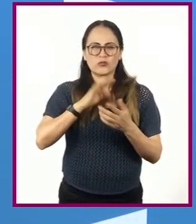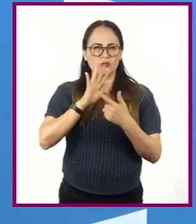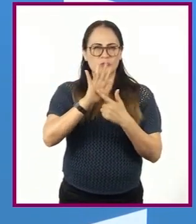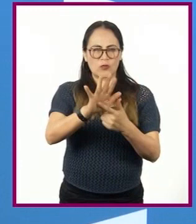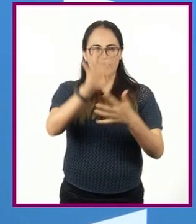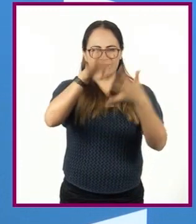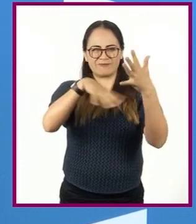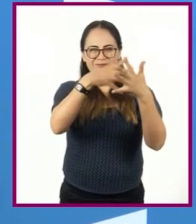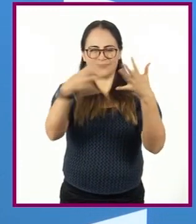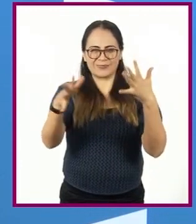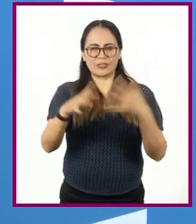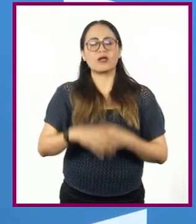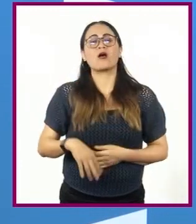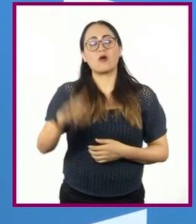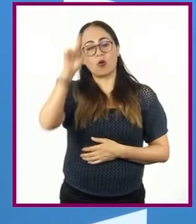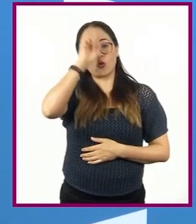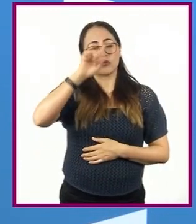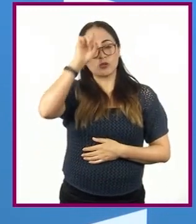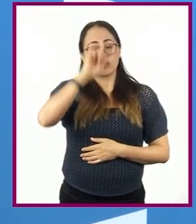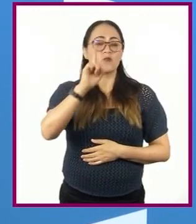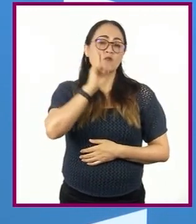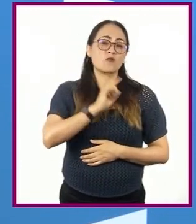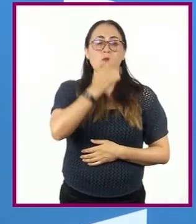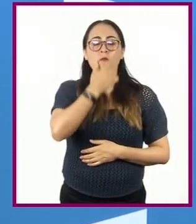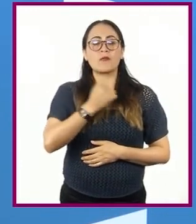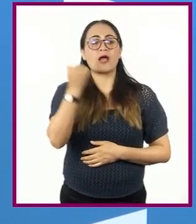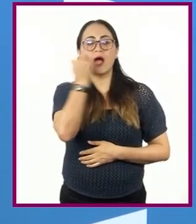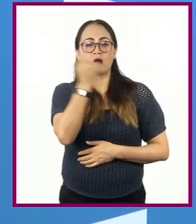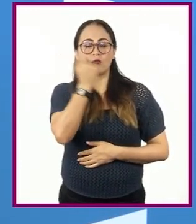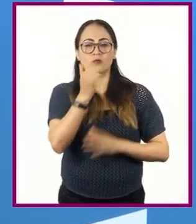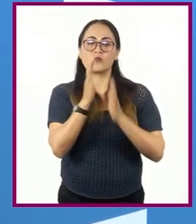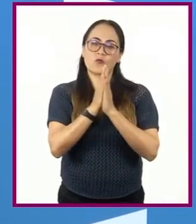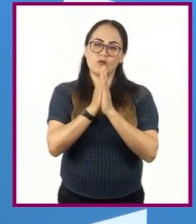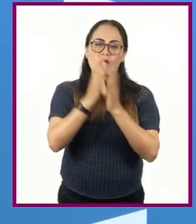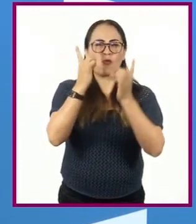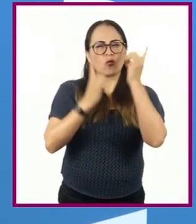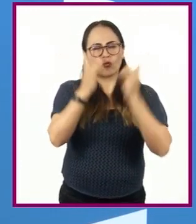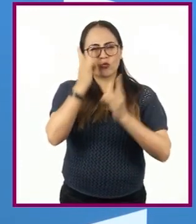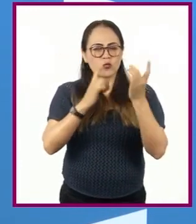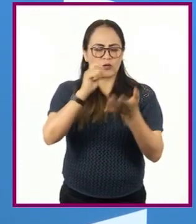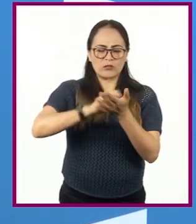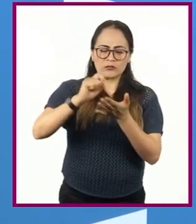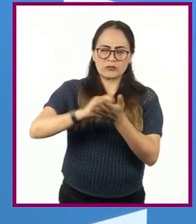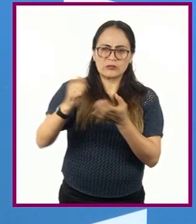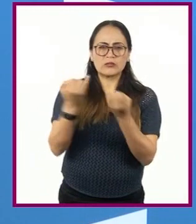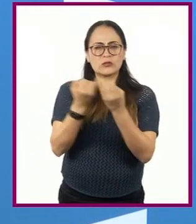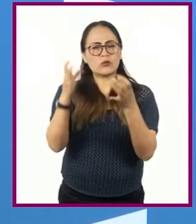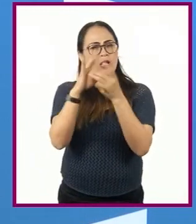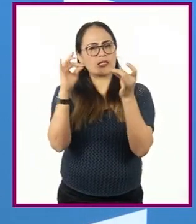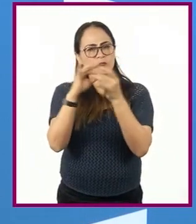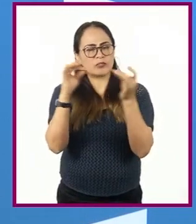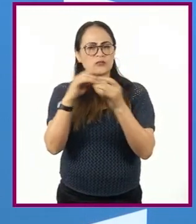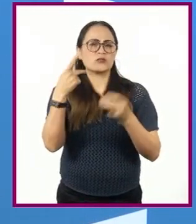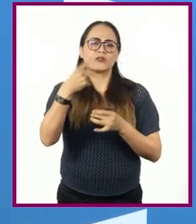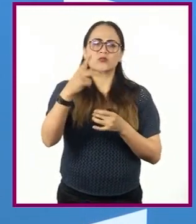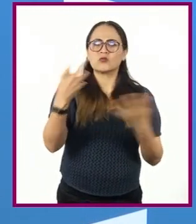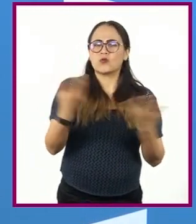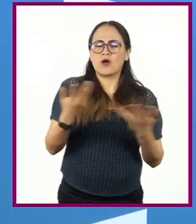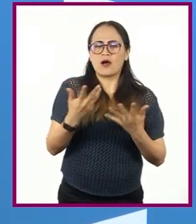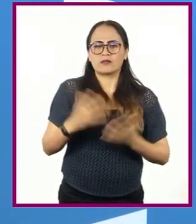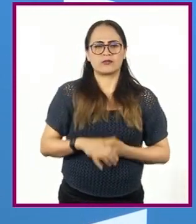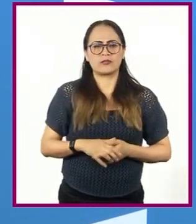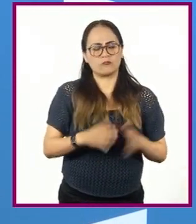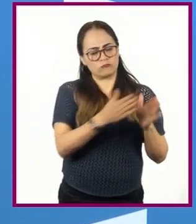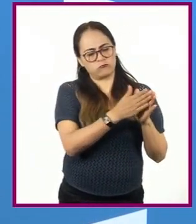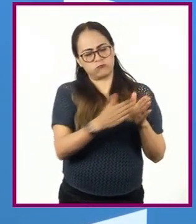Les recomendamos a las y los estudiantes que registren sus dudas y sus argumentos sobre su trabajo. A lo largo